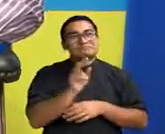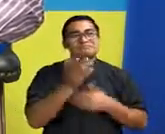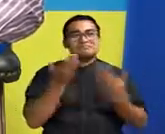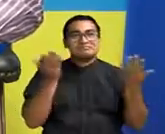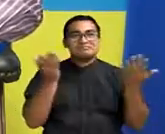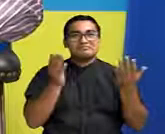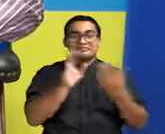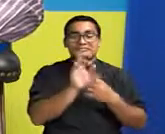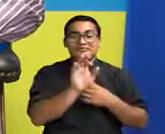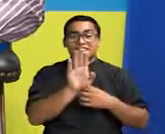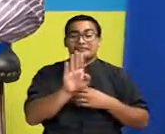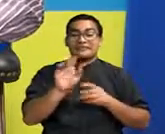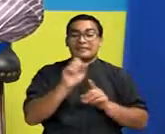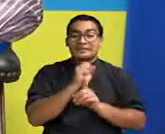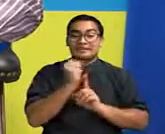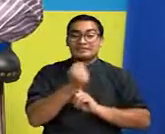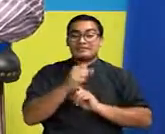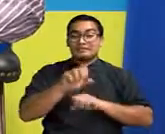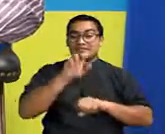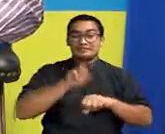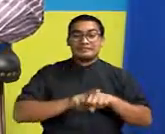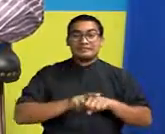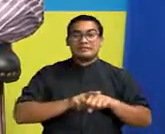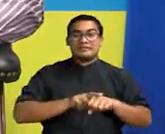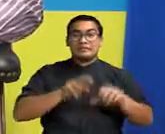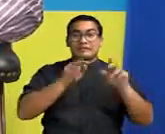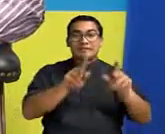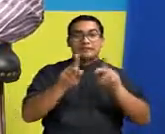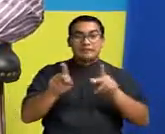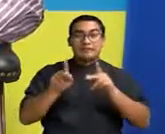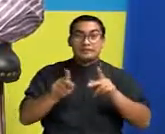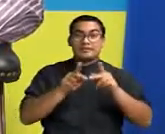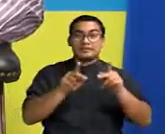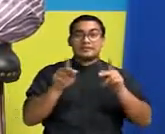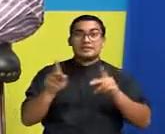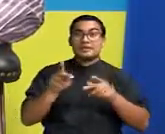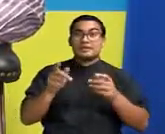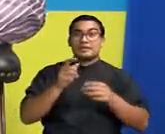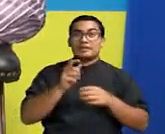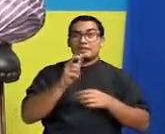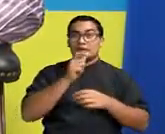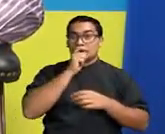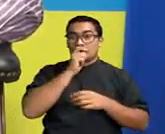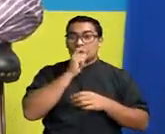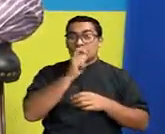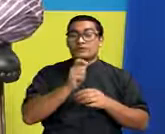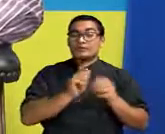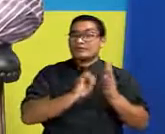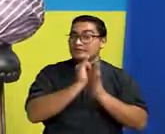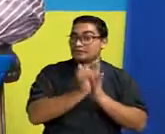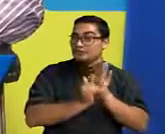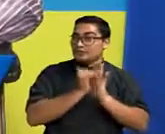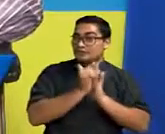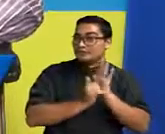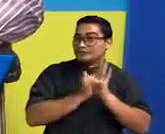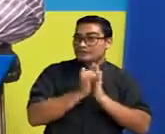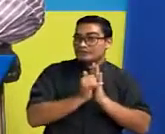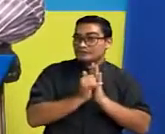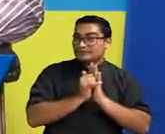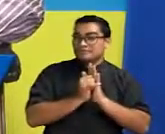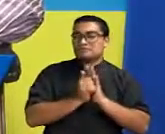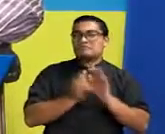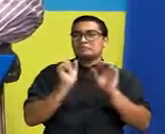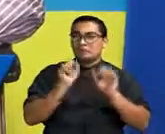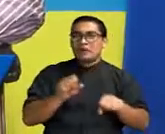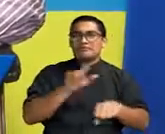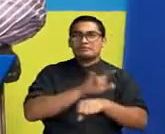del Facebook del canal parlamentario, también a todos quienes nos sintonizan a través de nuestro canal de YouTube. Usted busque